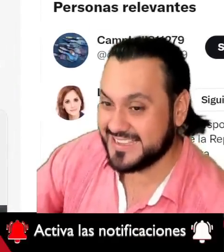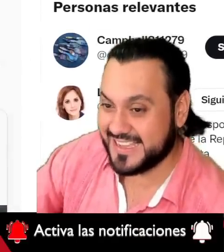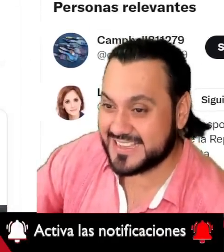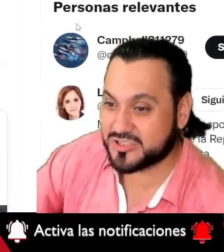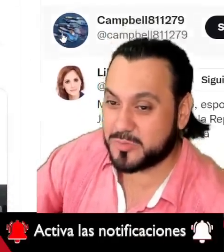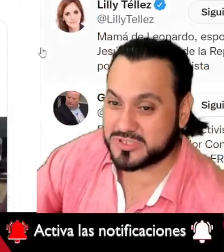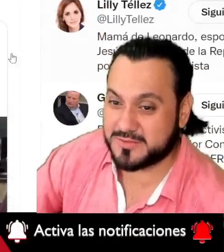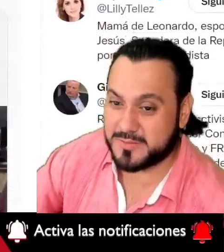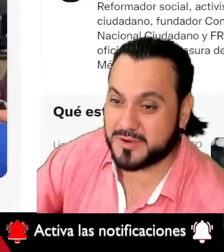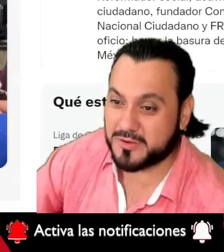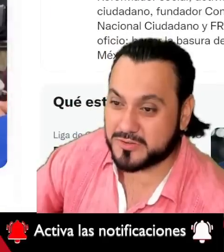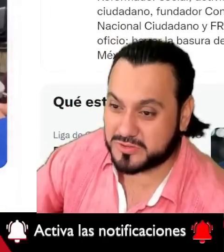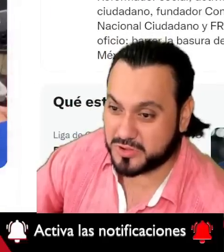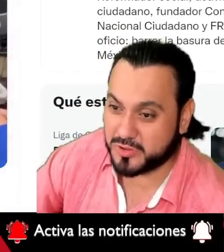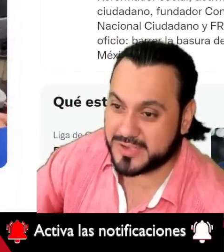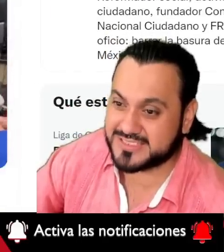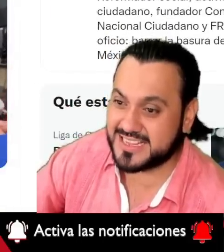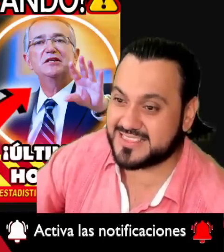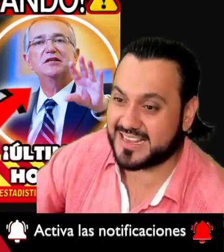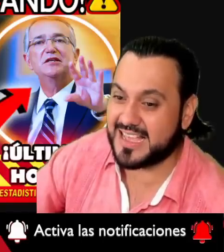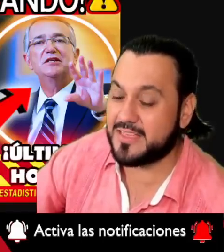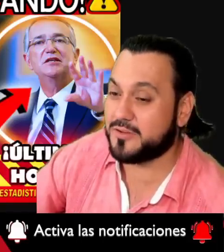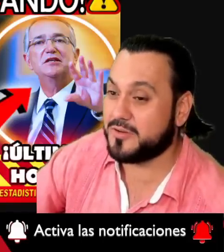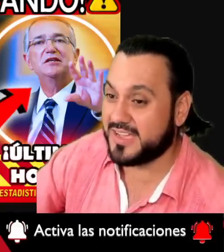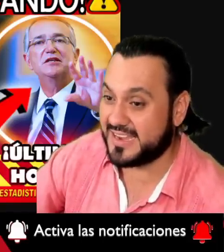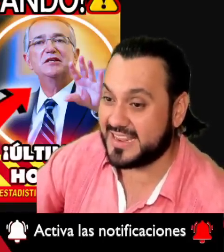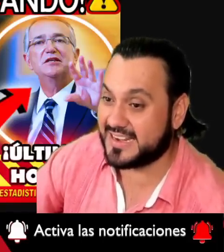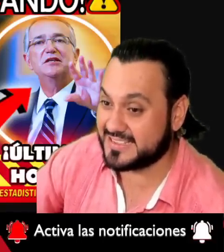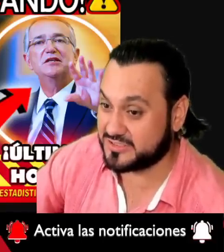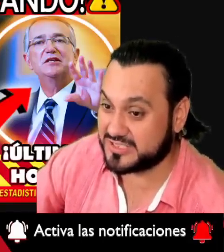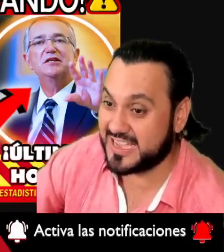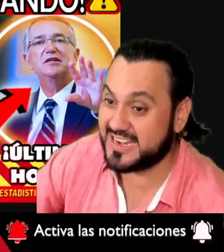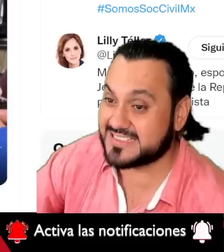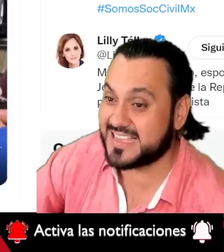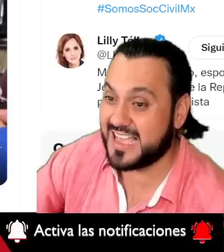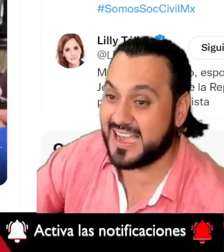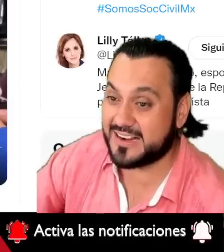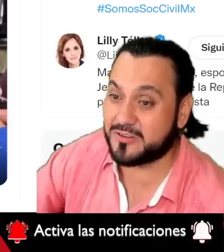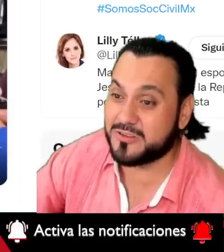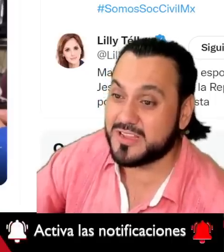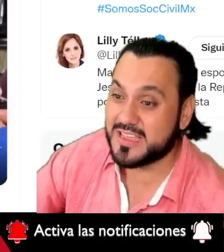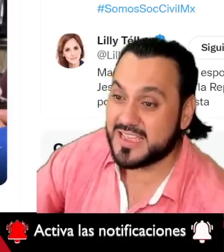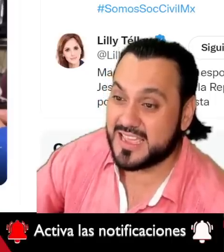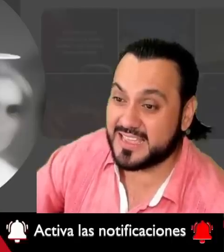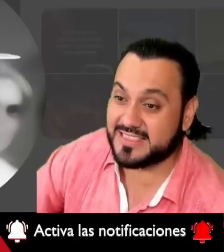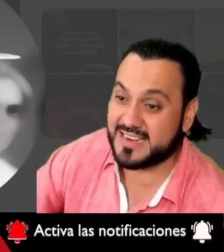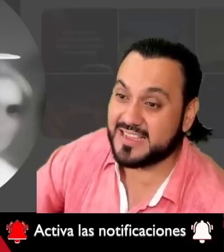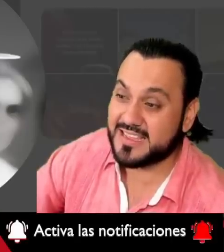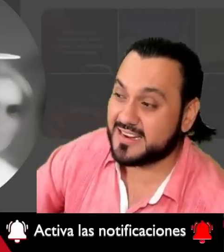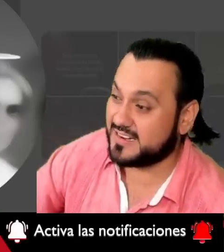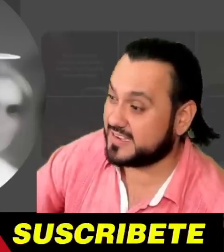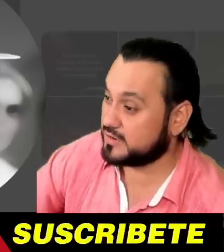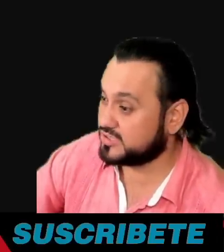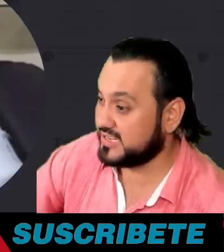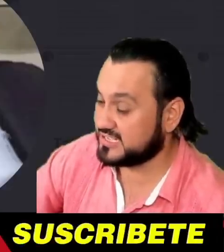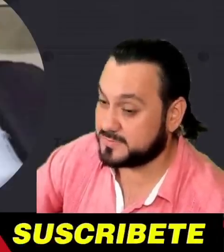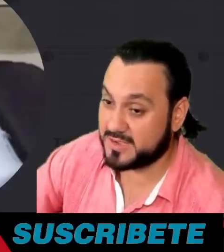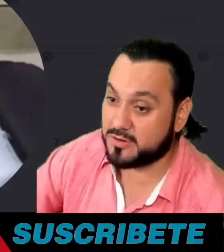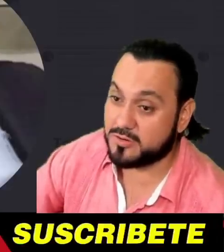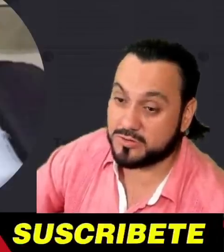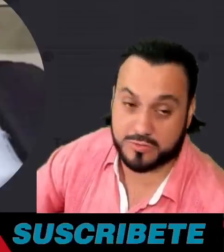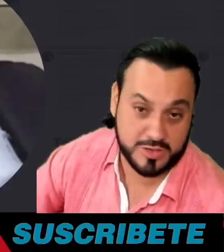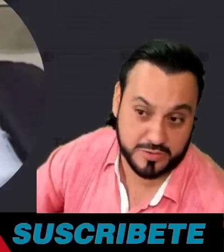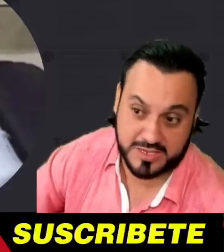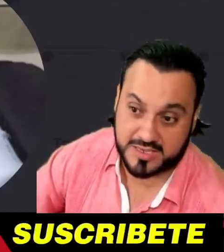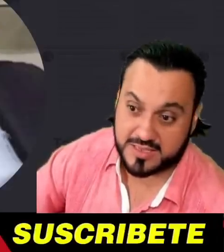así es como se vivió todo este altercado en las redes sociales agarrón entre ricardo salinas pliego